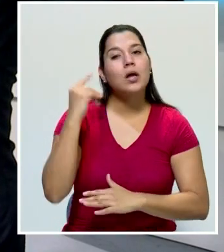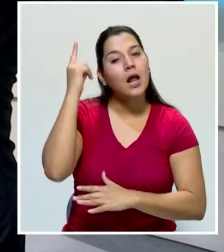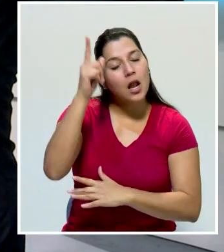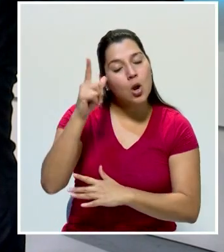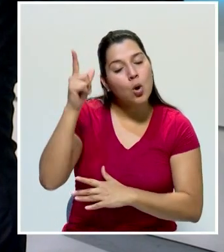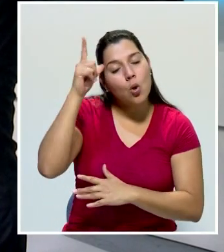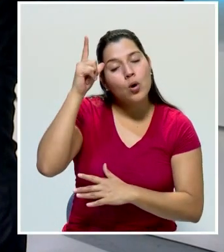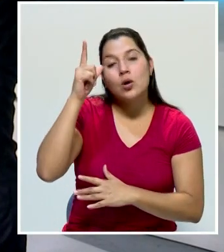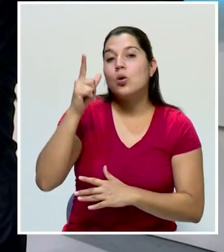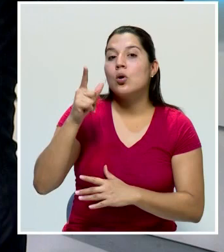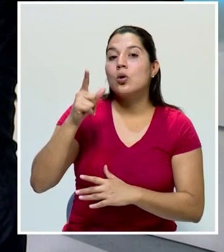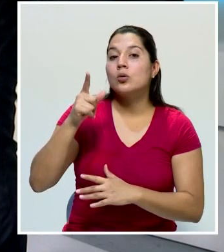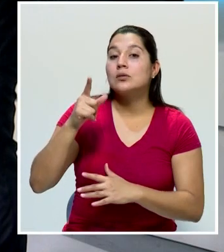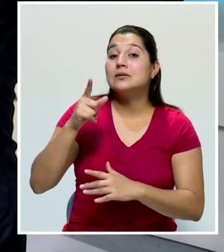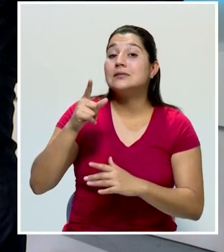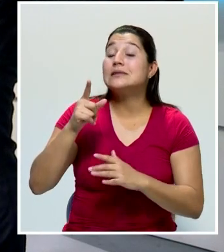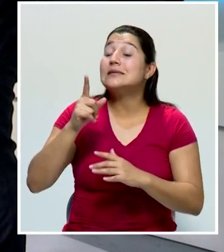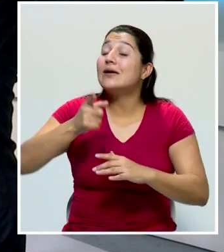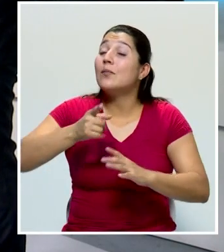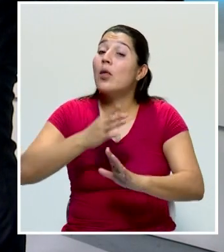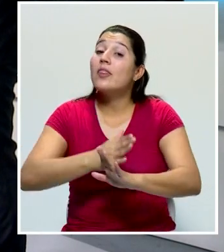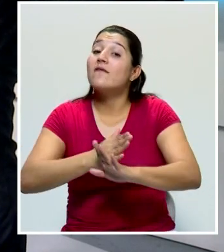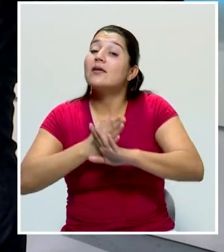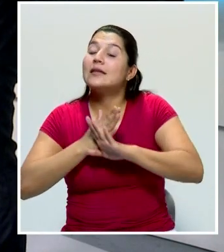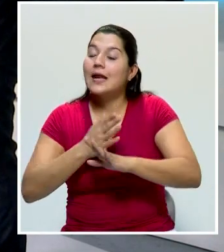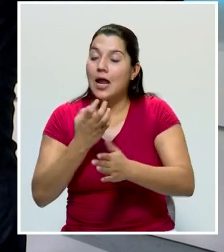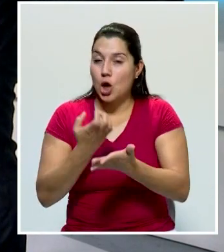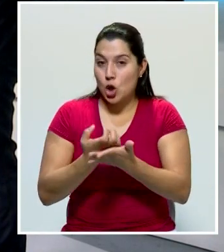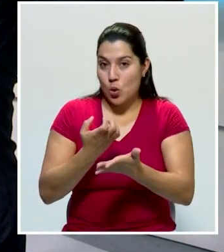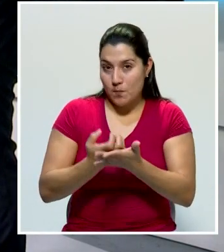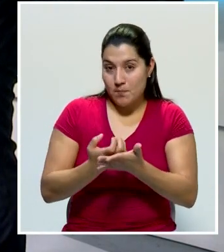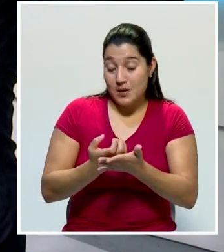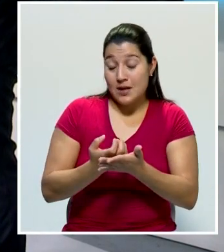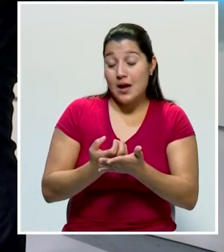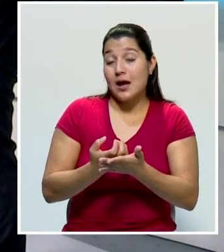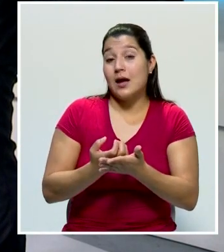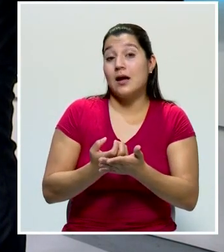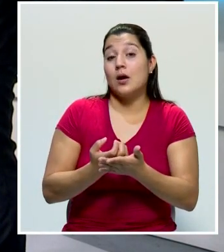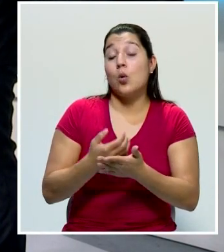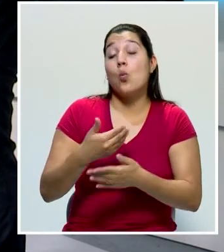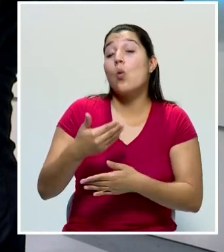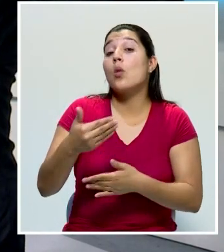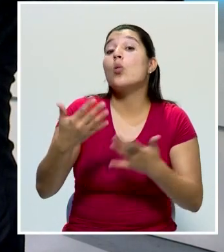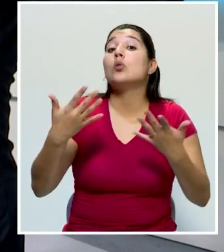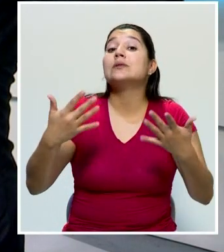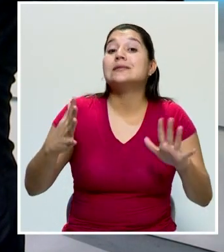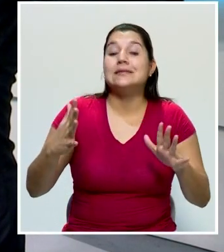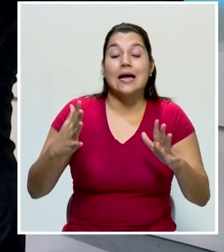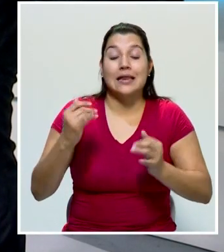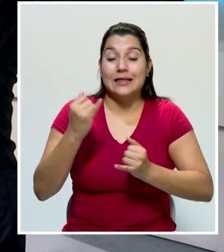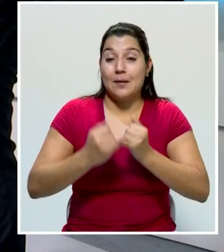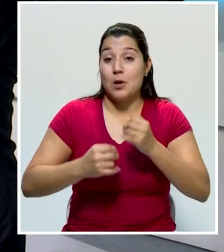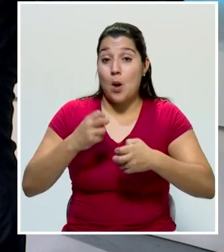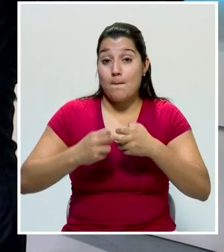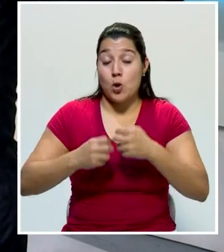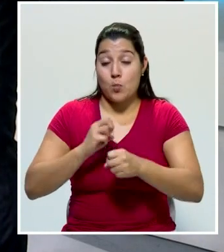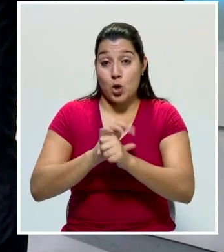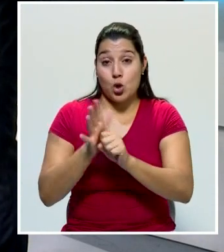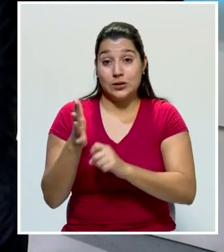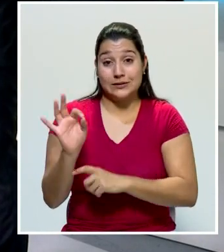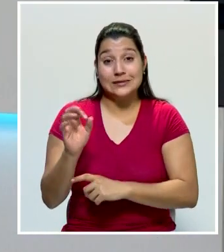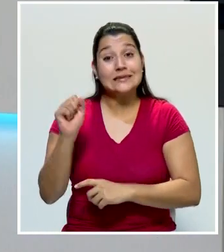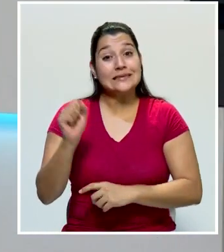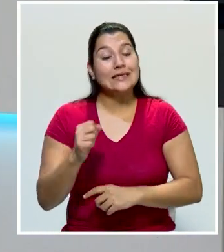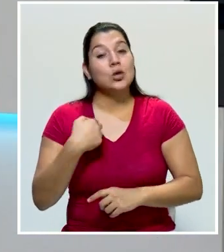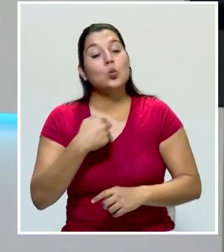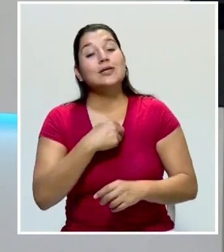se depende mucho en el tema económico de la salida y el impulso que se le pueda dar a la economía una vez que vaya pasando la crisis del COVID-19. Así es,